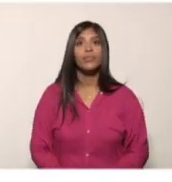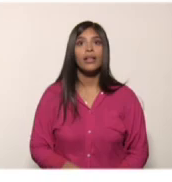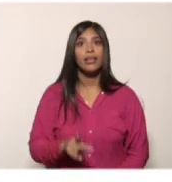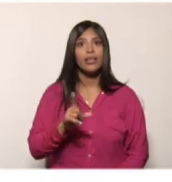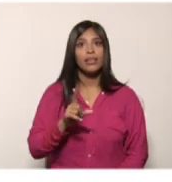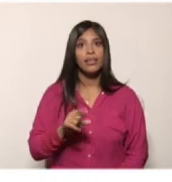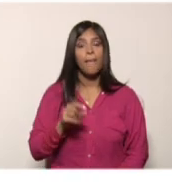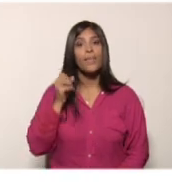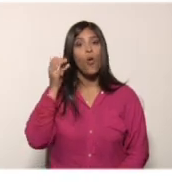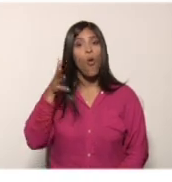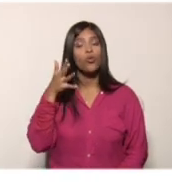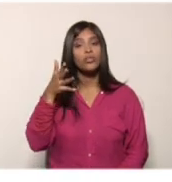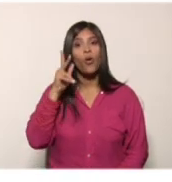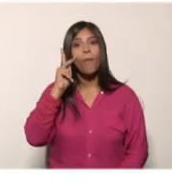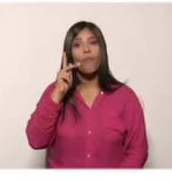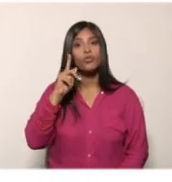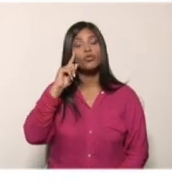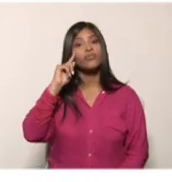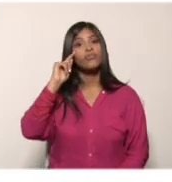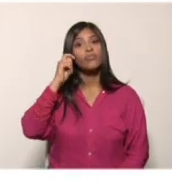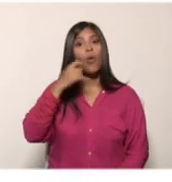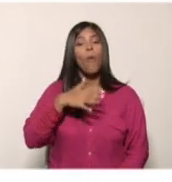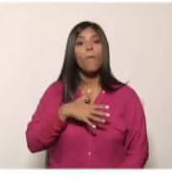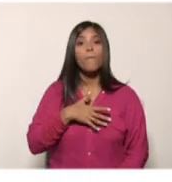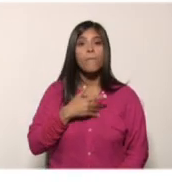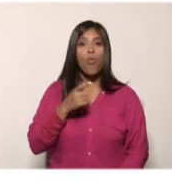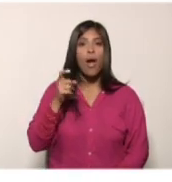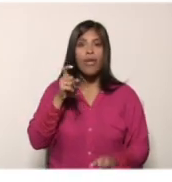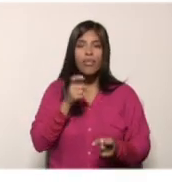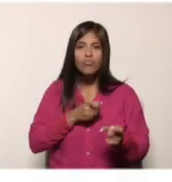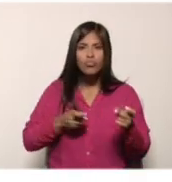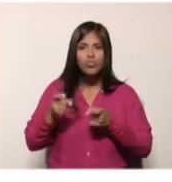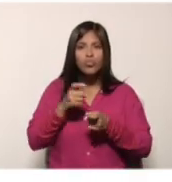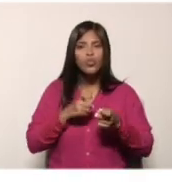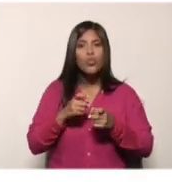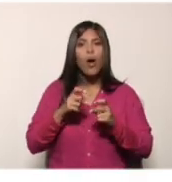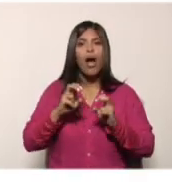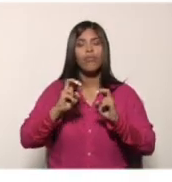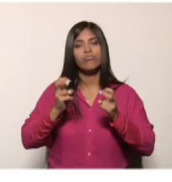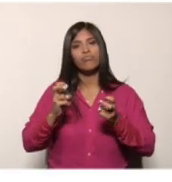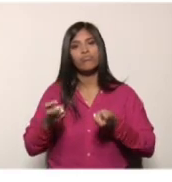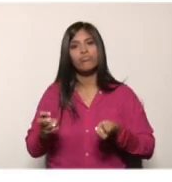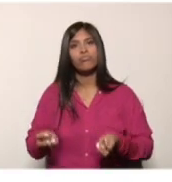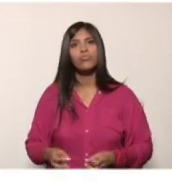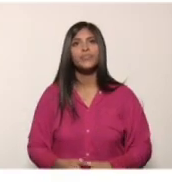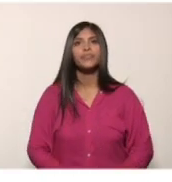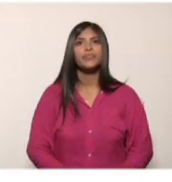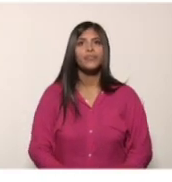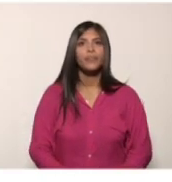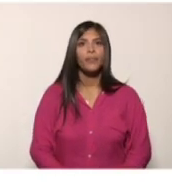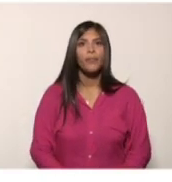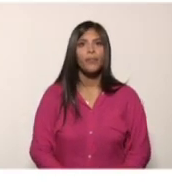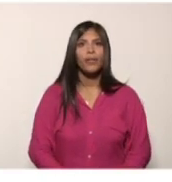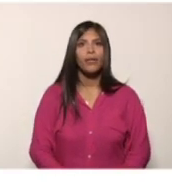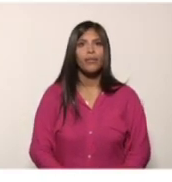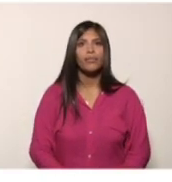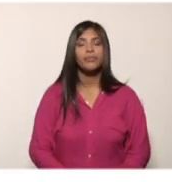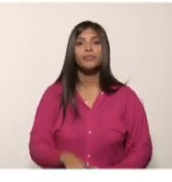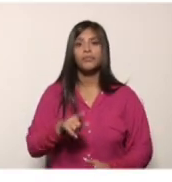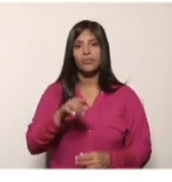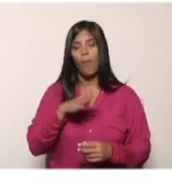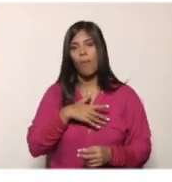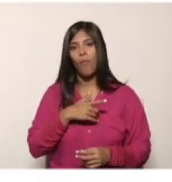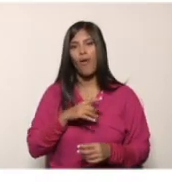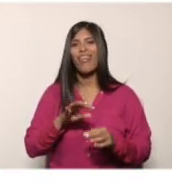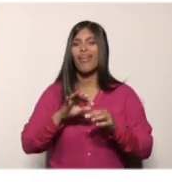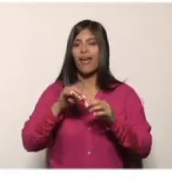los consejos del profesor. Recuerden que pueden encontrar parte de estos textos, incluso que han sido brindados en estas recomendaciones y orientaciones a través de la página